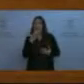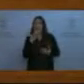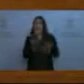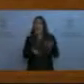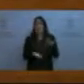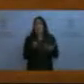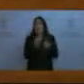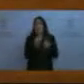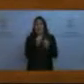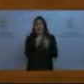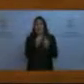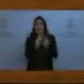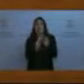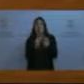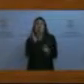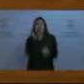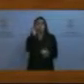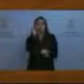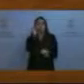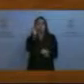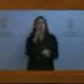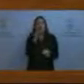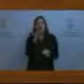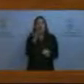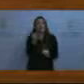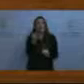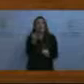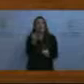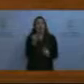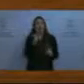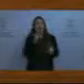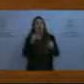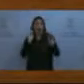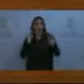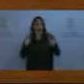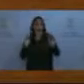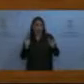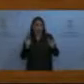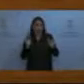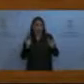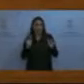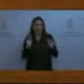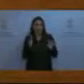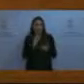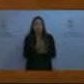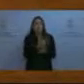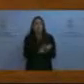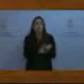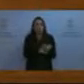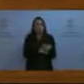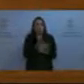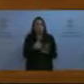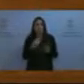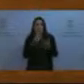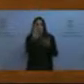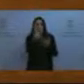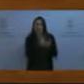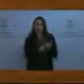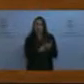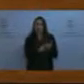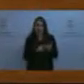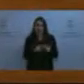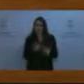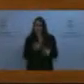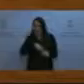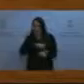altos y diseñado distintos niveles de alerta y prealerta, de manera que no hay precedentes en España. Somos líderes en España. Y